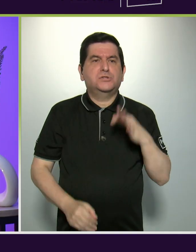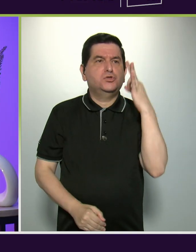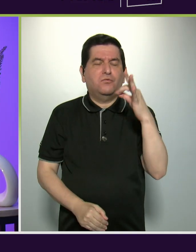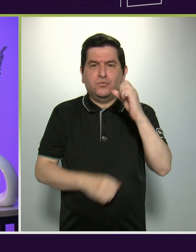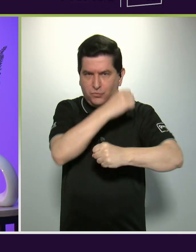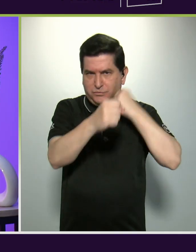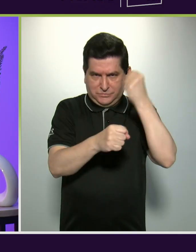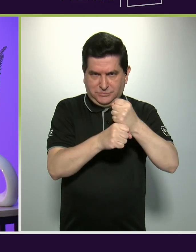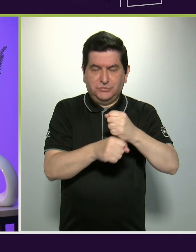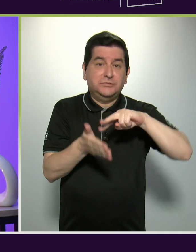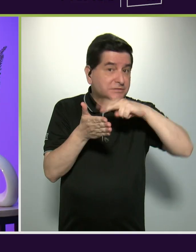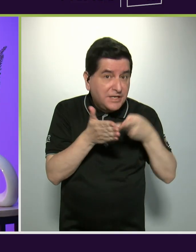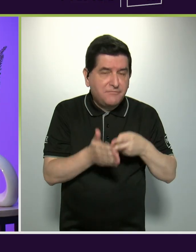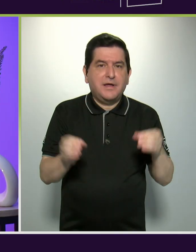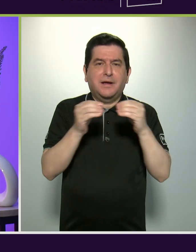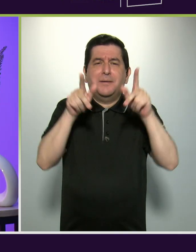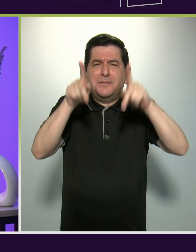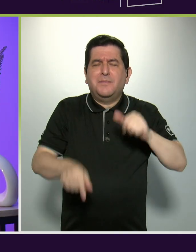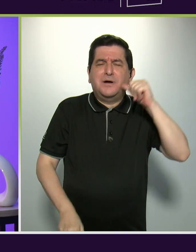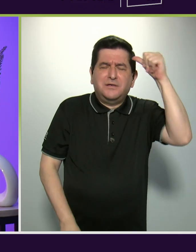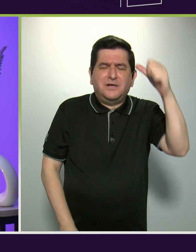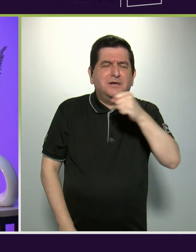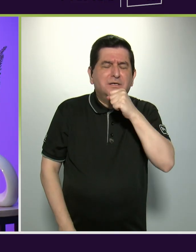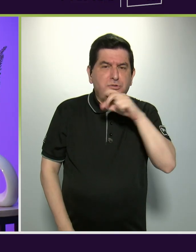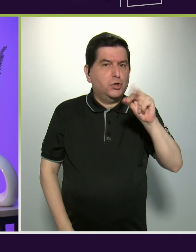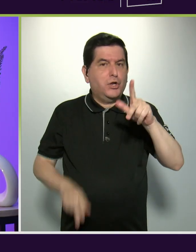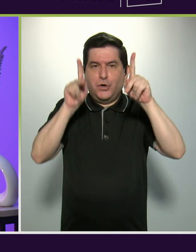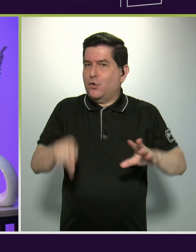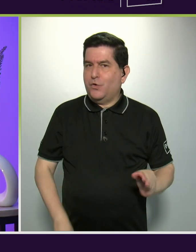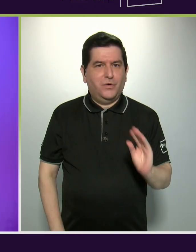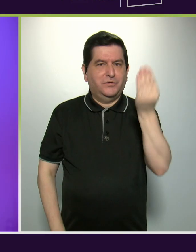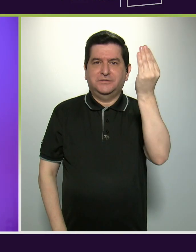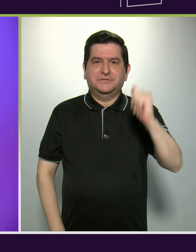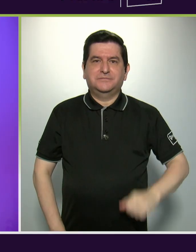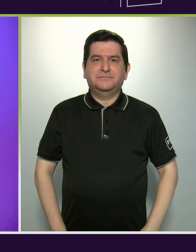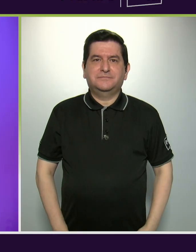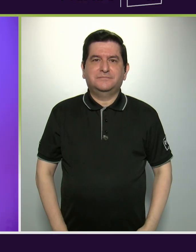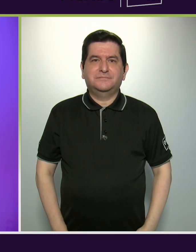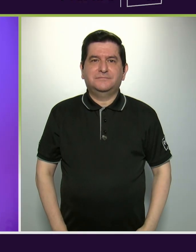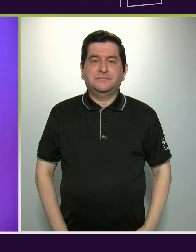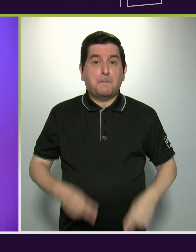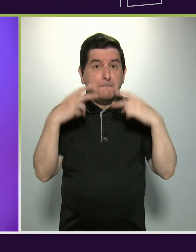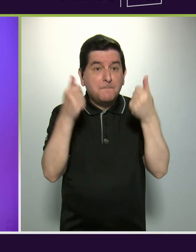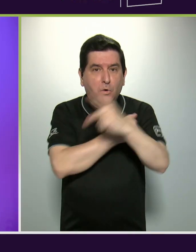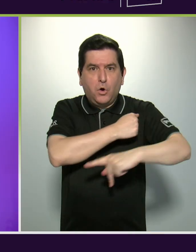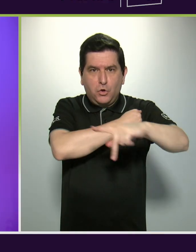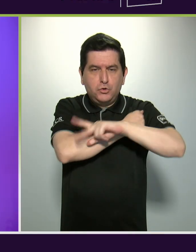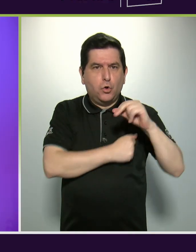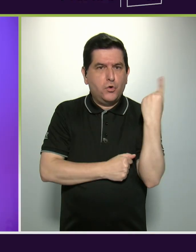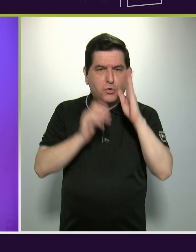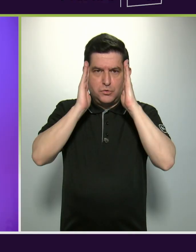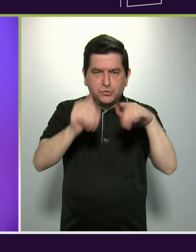próximas décadas, es decir, habrá más personas adultas mayores que personas jóvenes. Es urgente para el país no solo atender